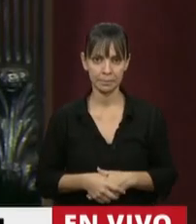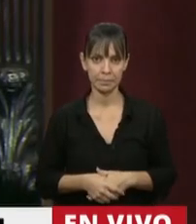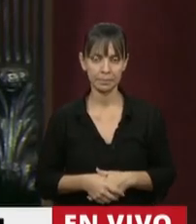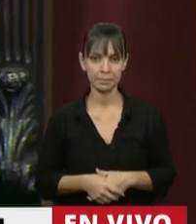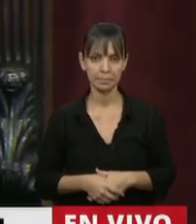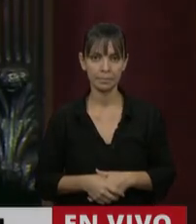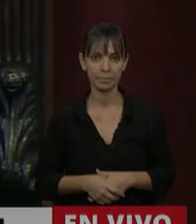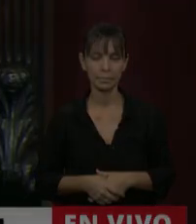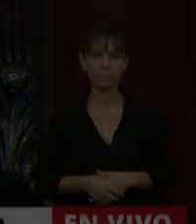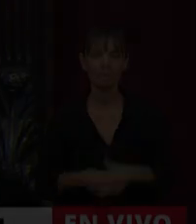Gracias, diputado.